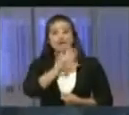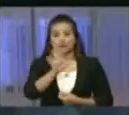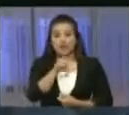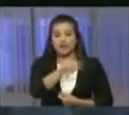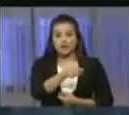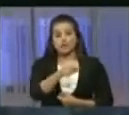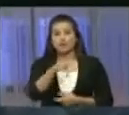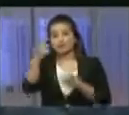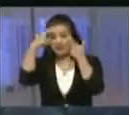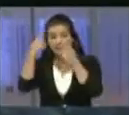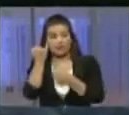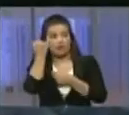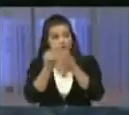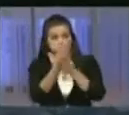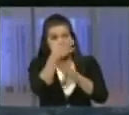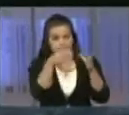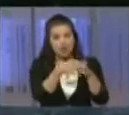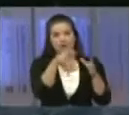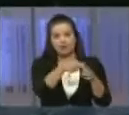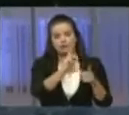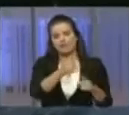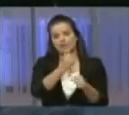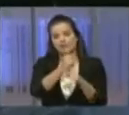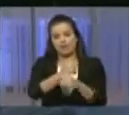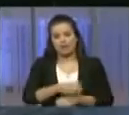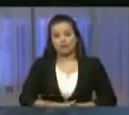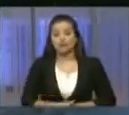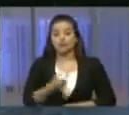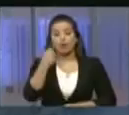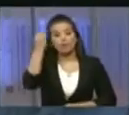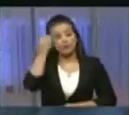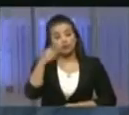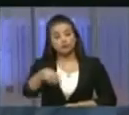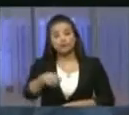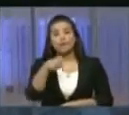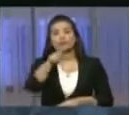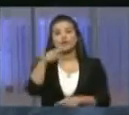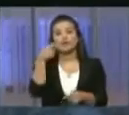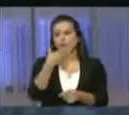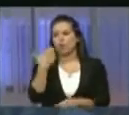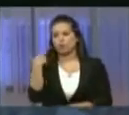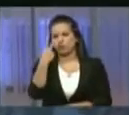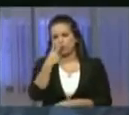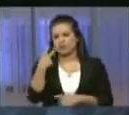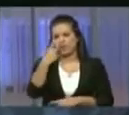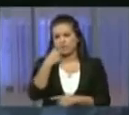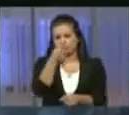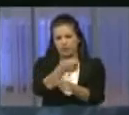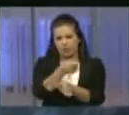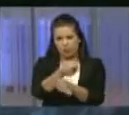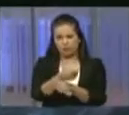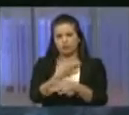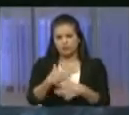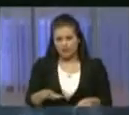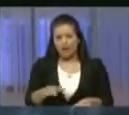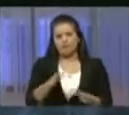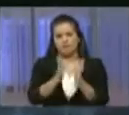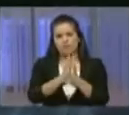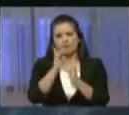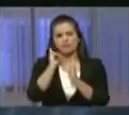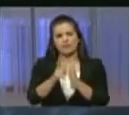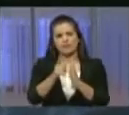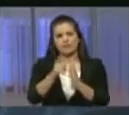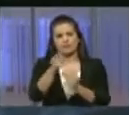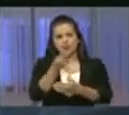quiero muy pronto de los graduandos recientes de los últimos do años que sean